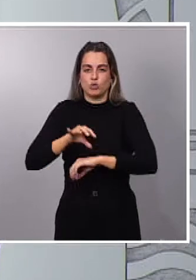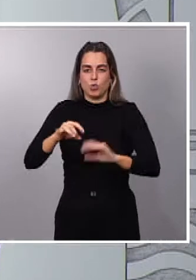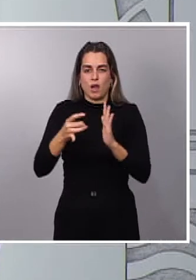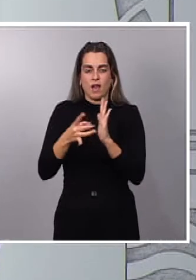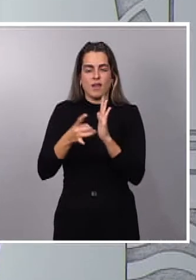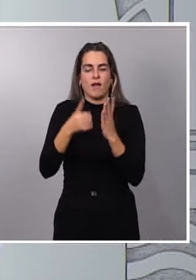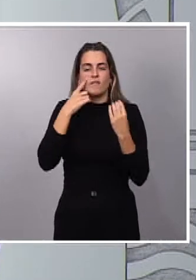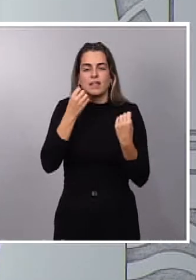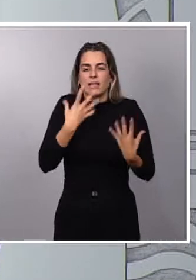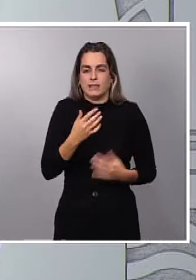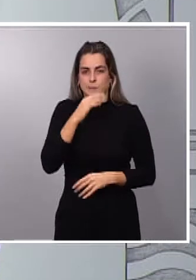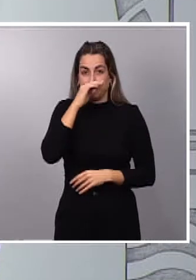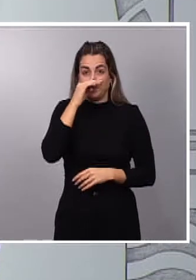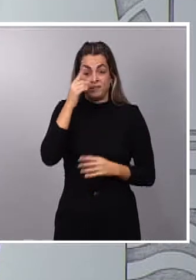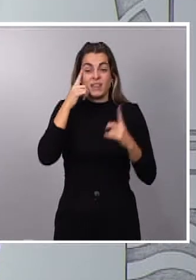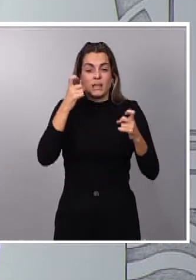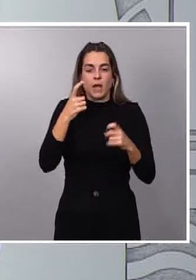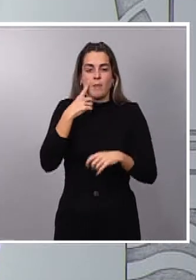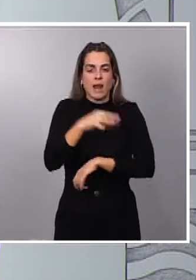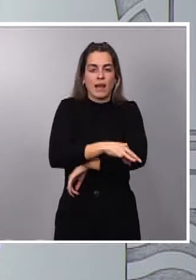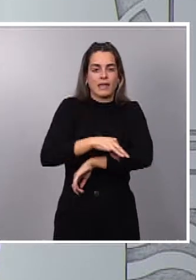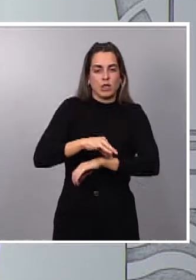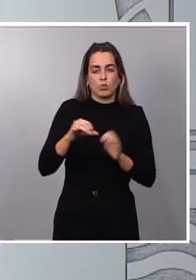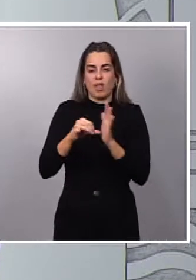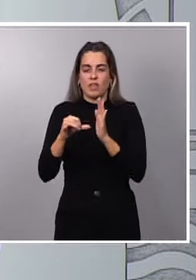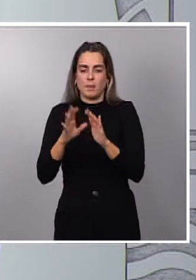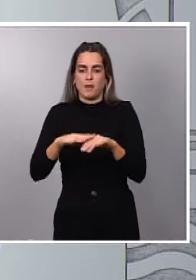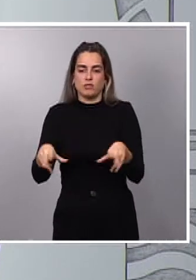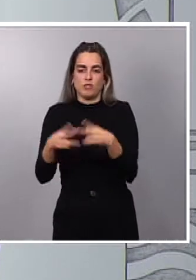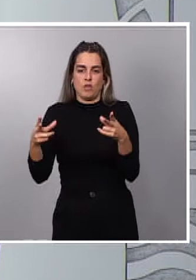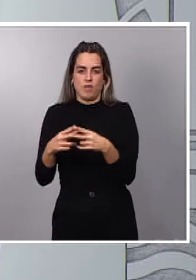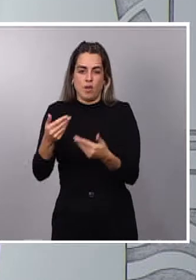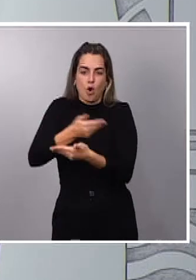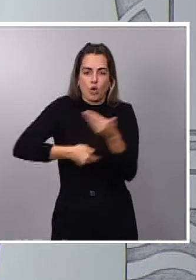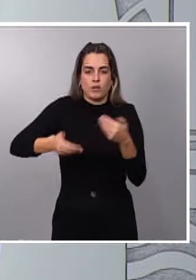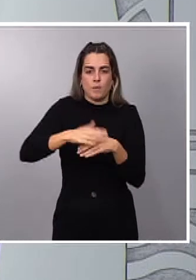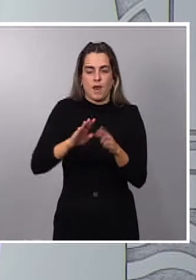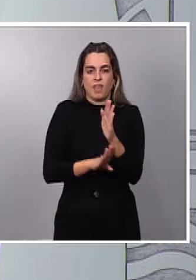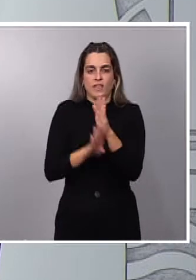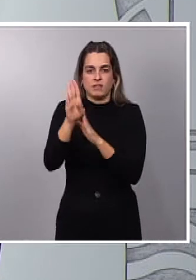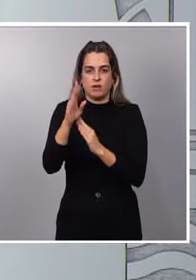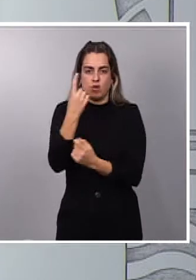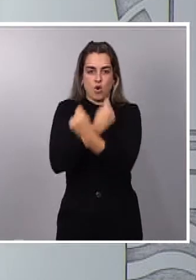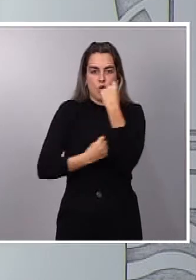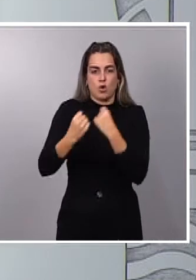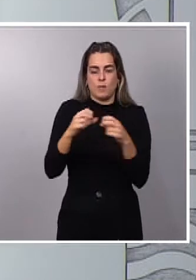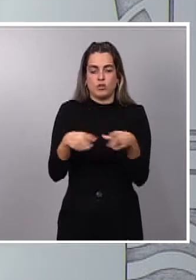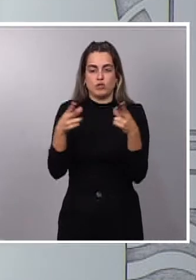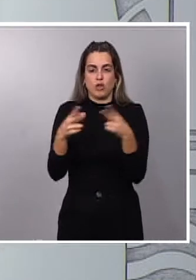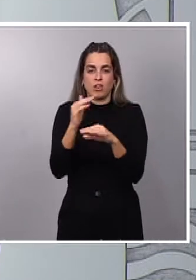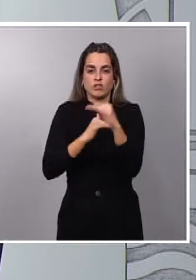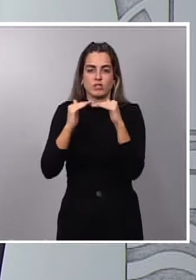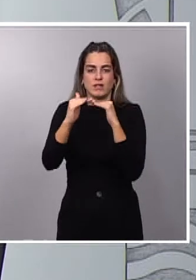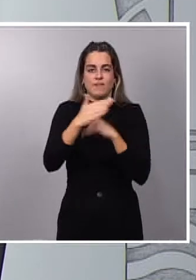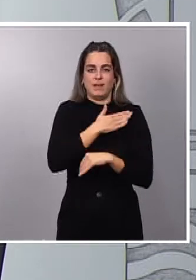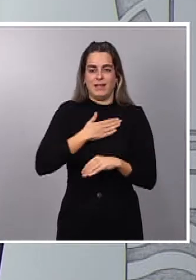aproximar la arquitectura a la sociedad y contribuir también al desarrollo económico y social sostenible a través de